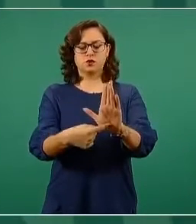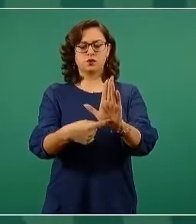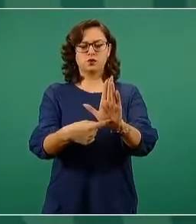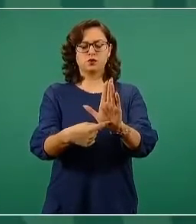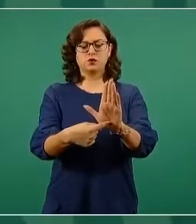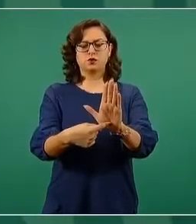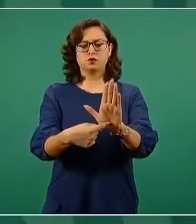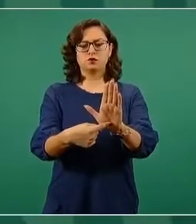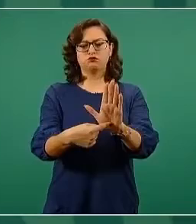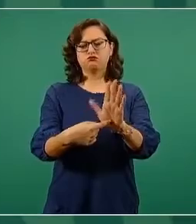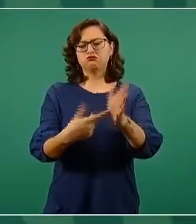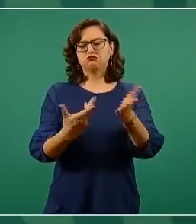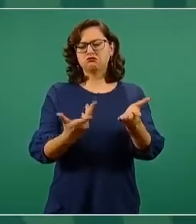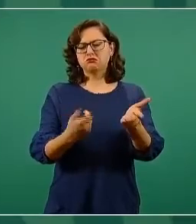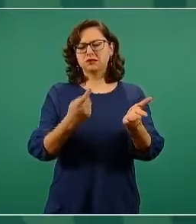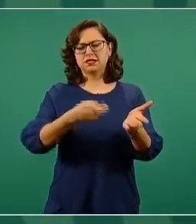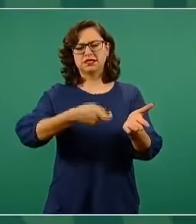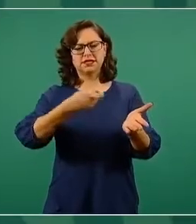los